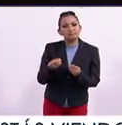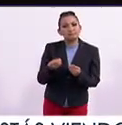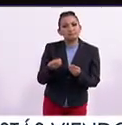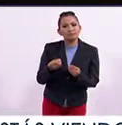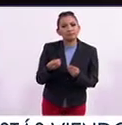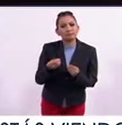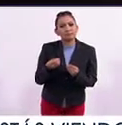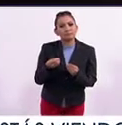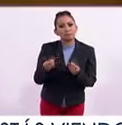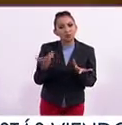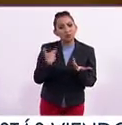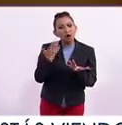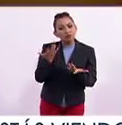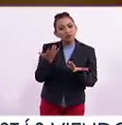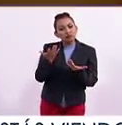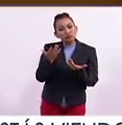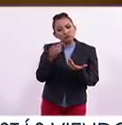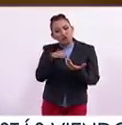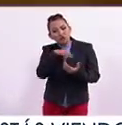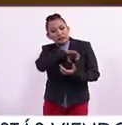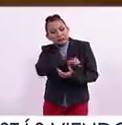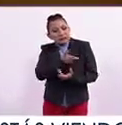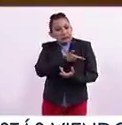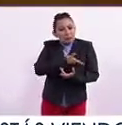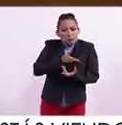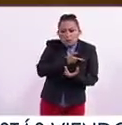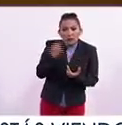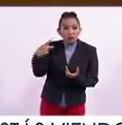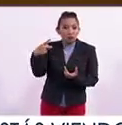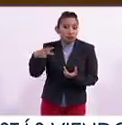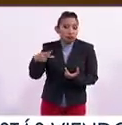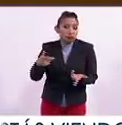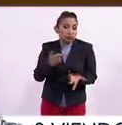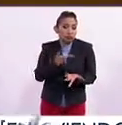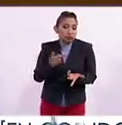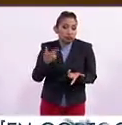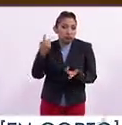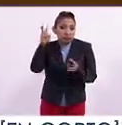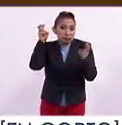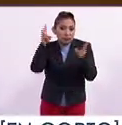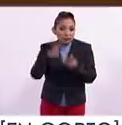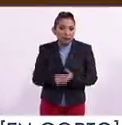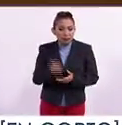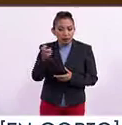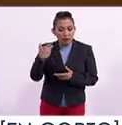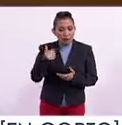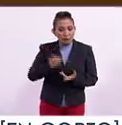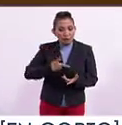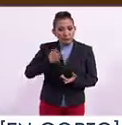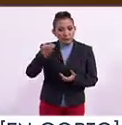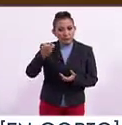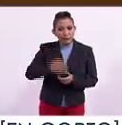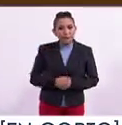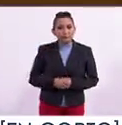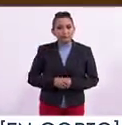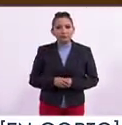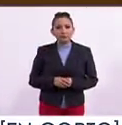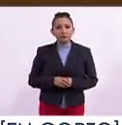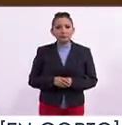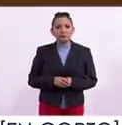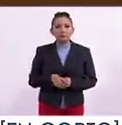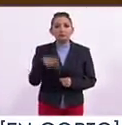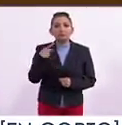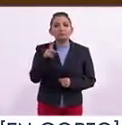compasión, pues con mucho interés en lo que hace, ¿no? Y eso es muy atractivo. Pero yo siempre